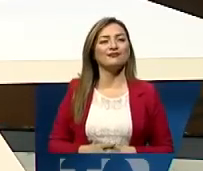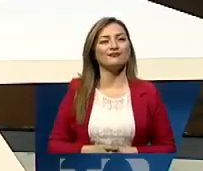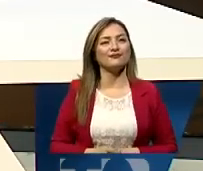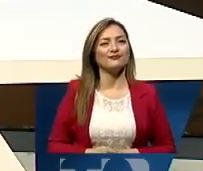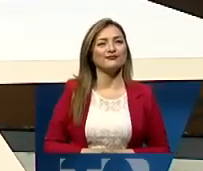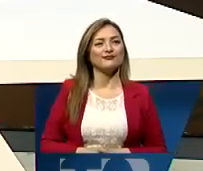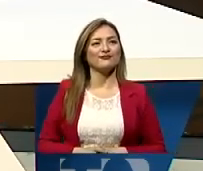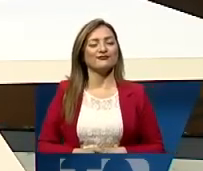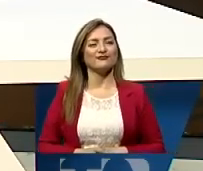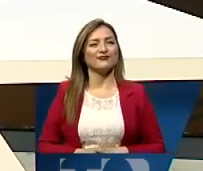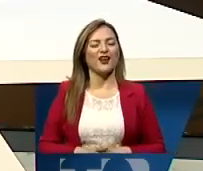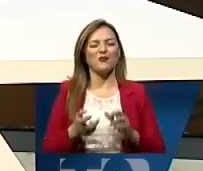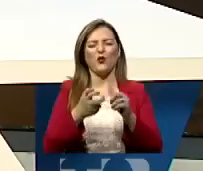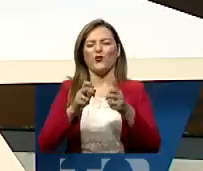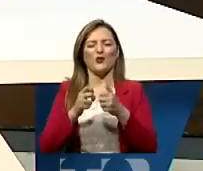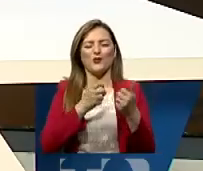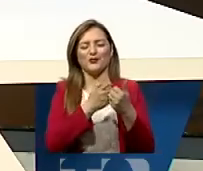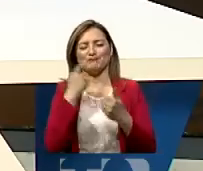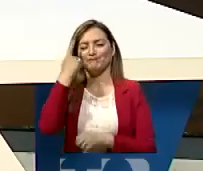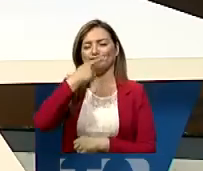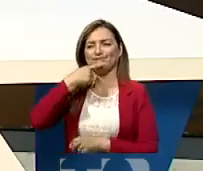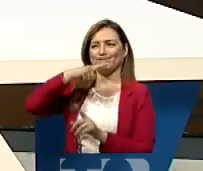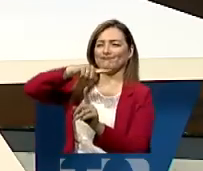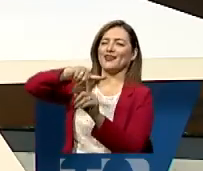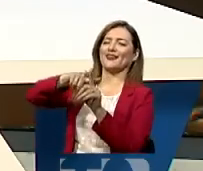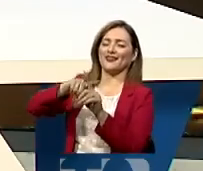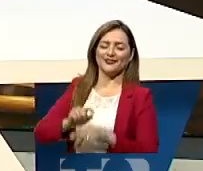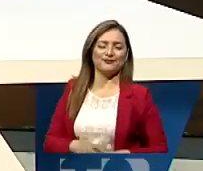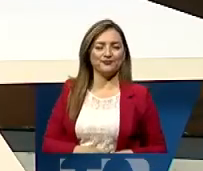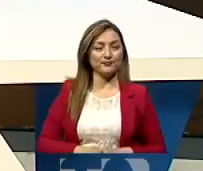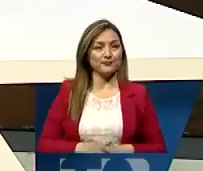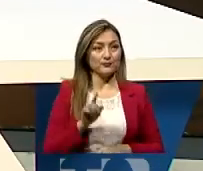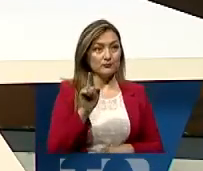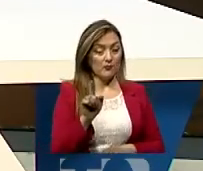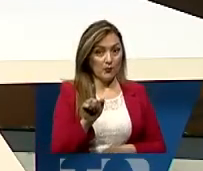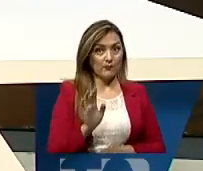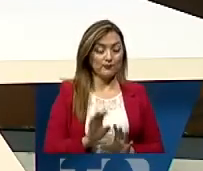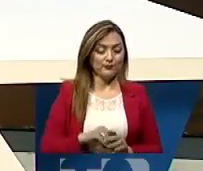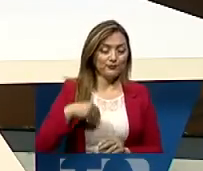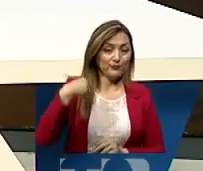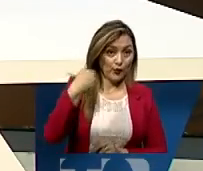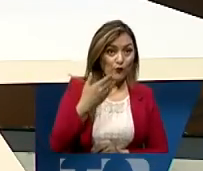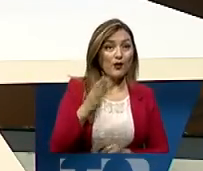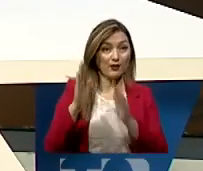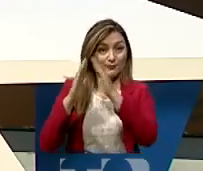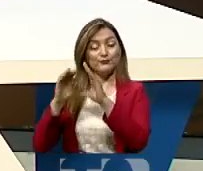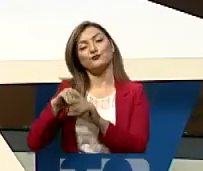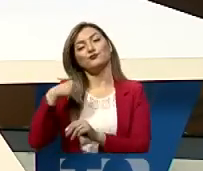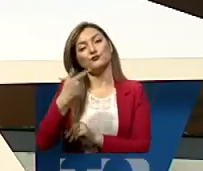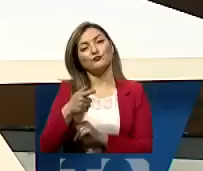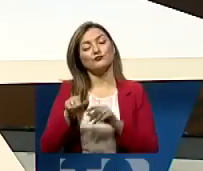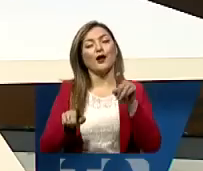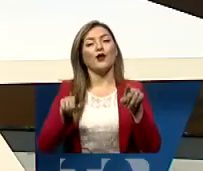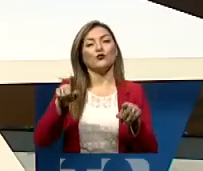al mal tiempo, buena cara. Así es. Además, tenga mucho cuidado si es que usted va a salir ya muy pronto de casa, porque algunas vías